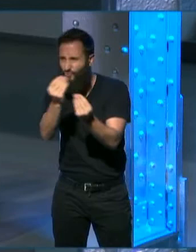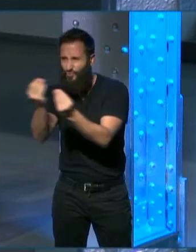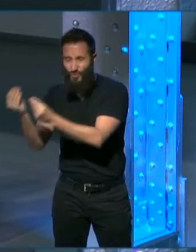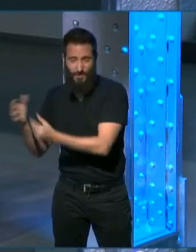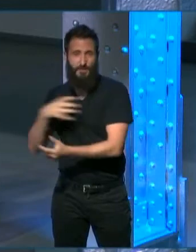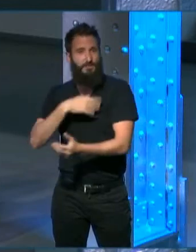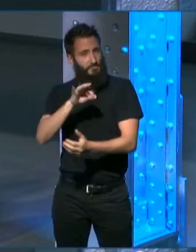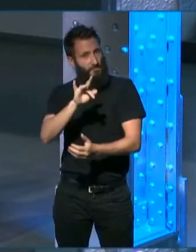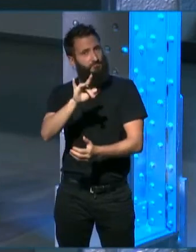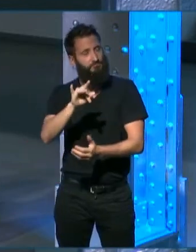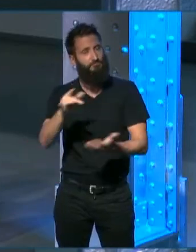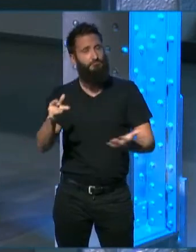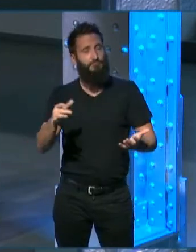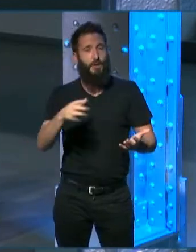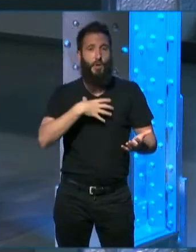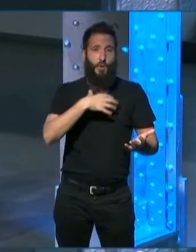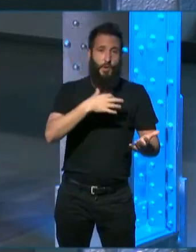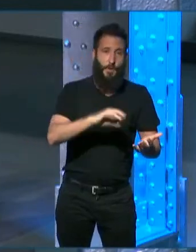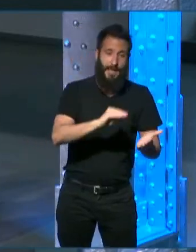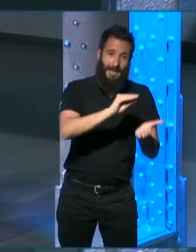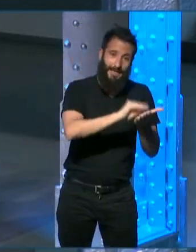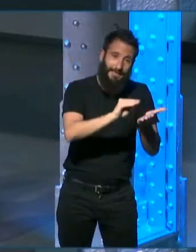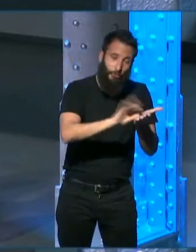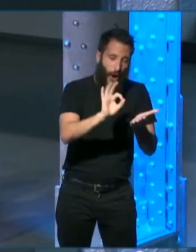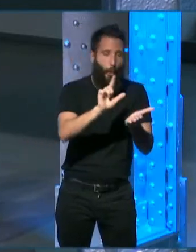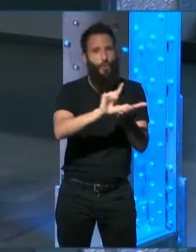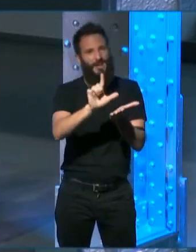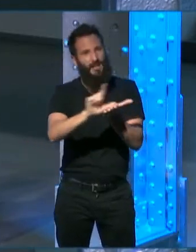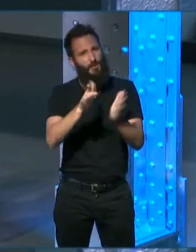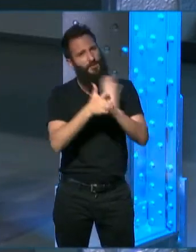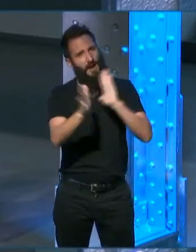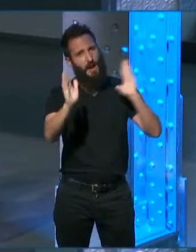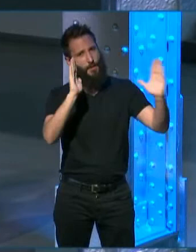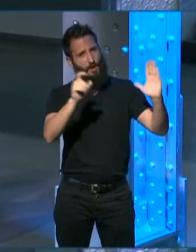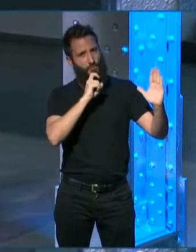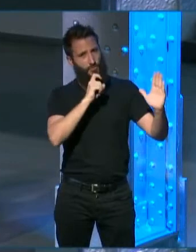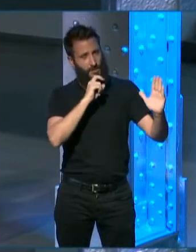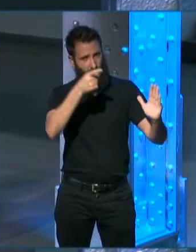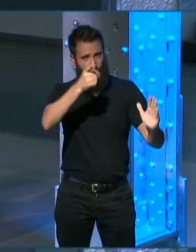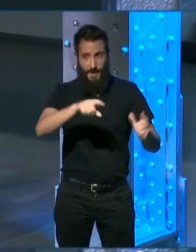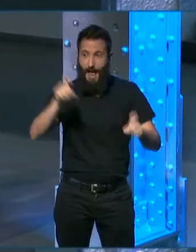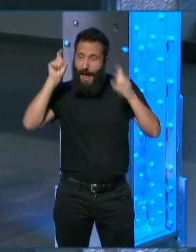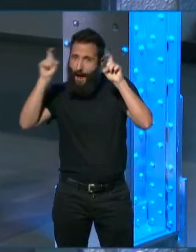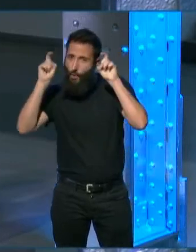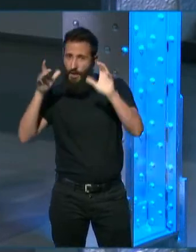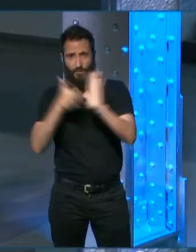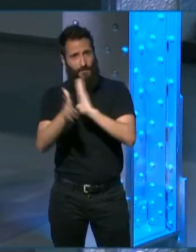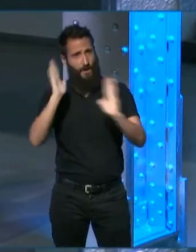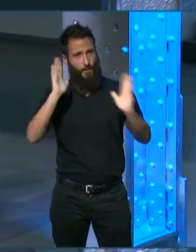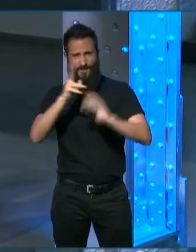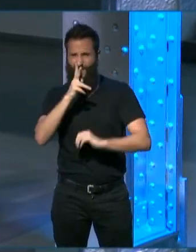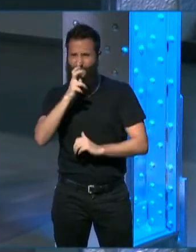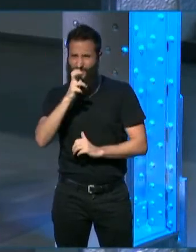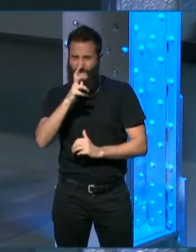lo mejor la literatura, la escritura está en un momento difícil, la educación está en un momento desastroso, la sociedad está en un